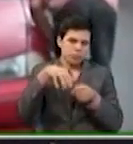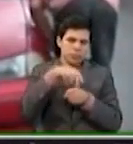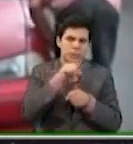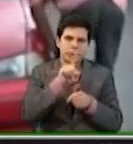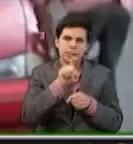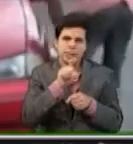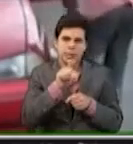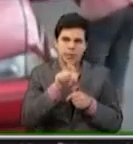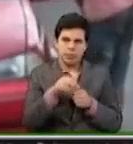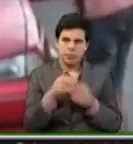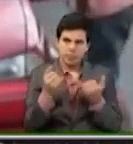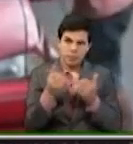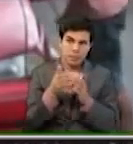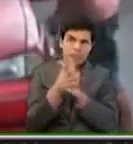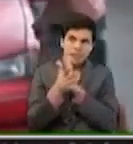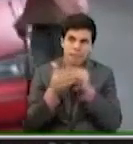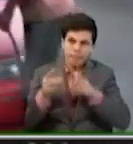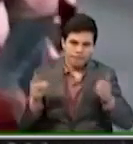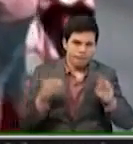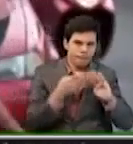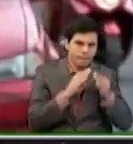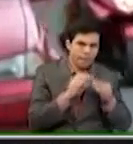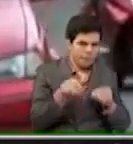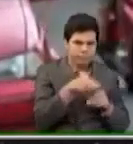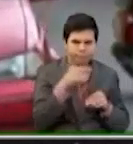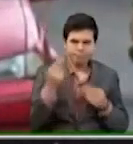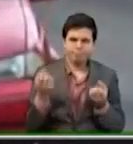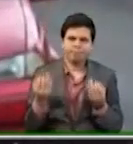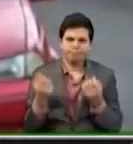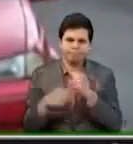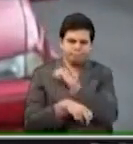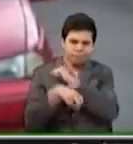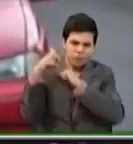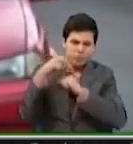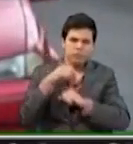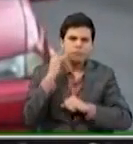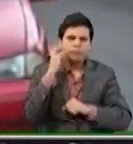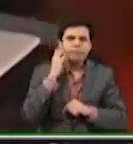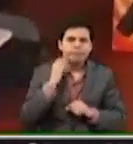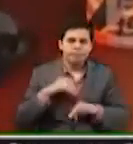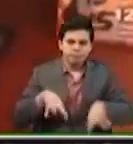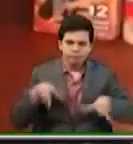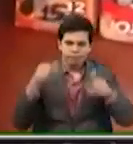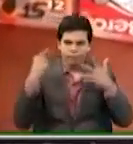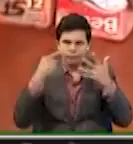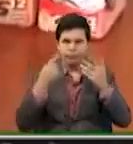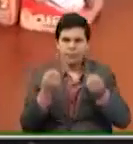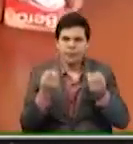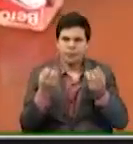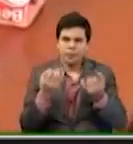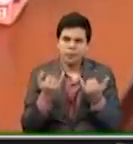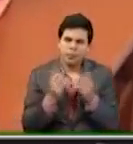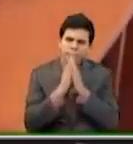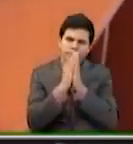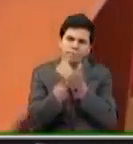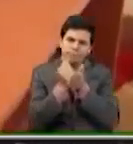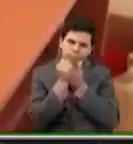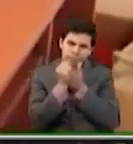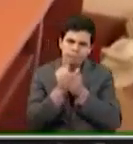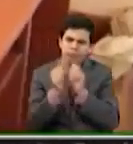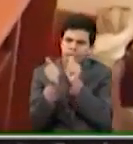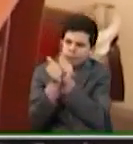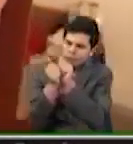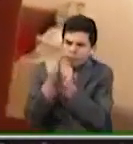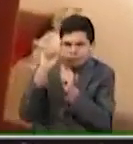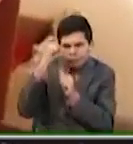una de las personas que habitan este lugar denuncian los hurtos que se han venido evidenciando de manera continua, piden ayuda y más acompañamiento por parte